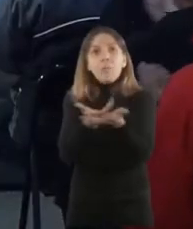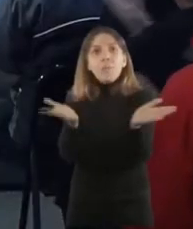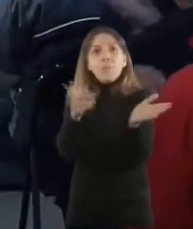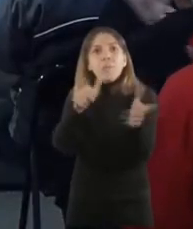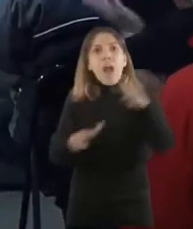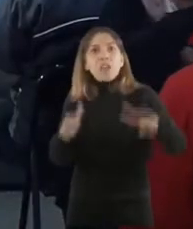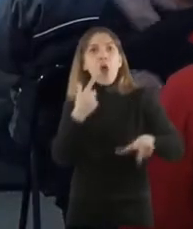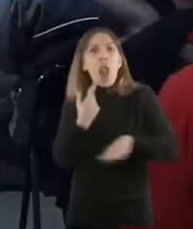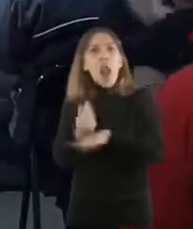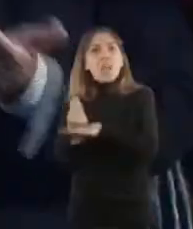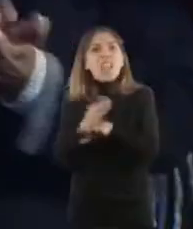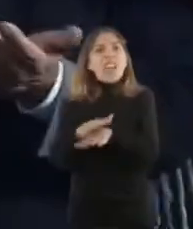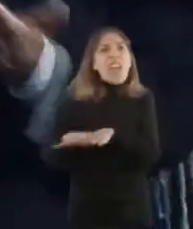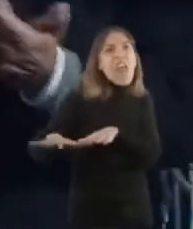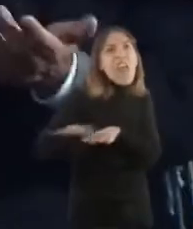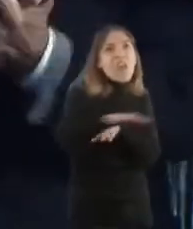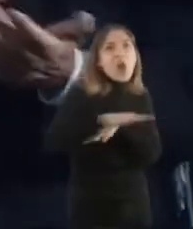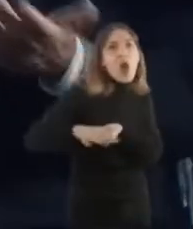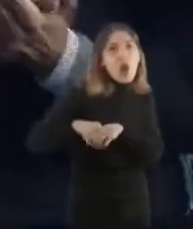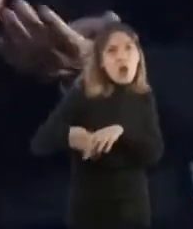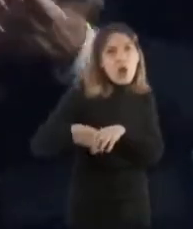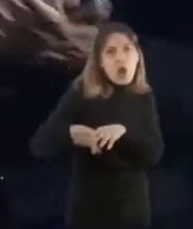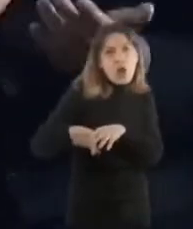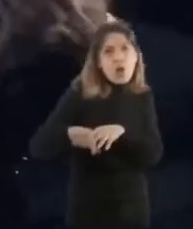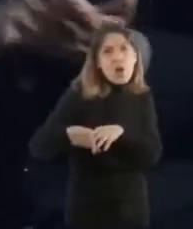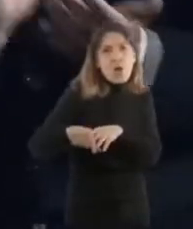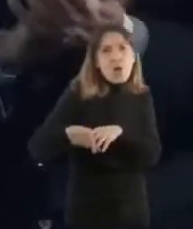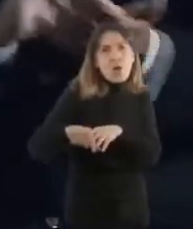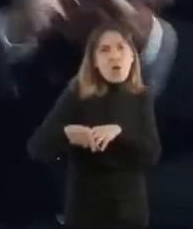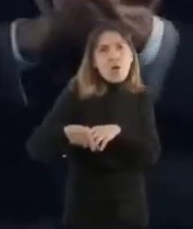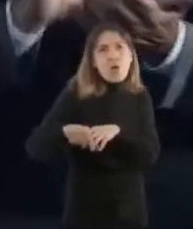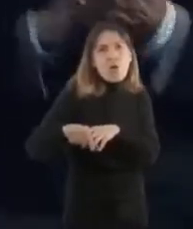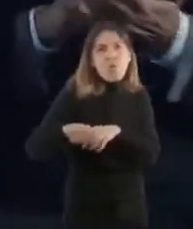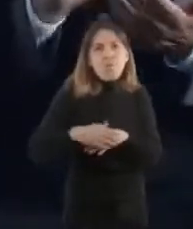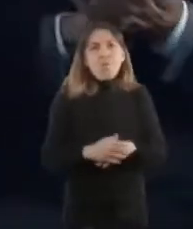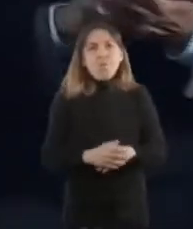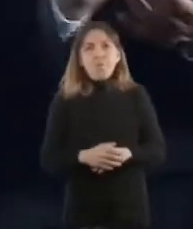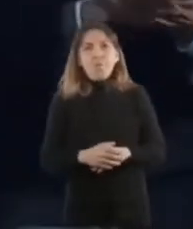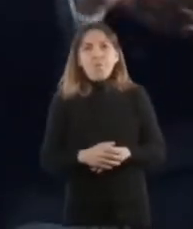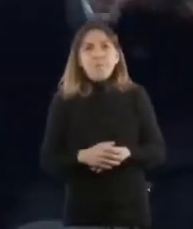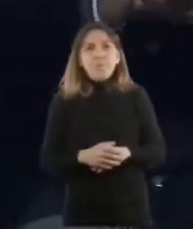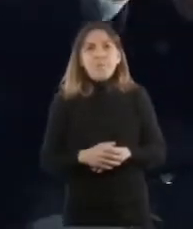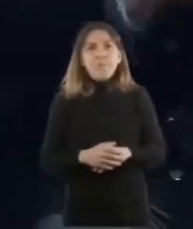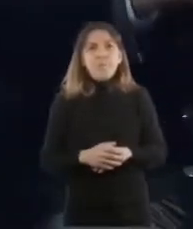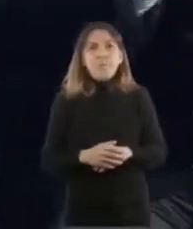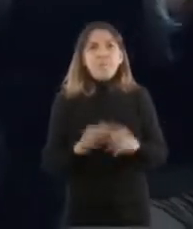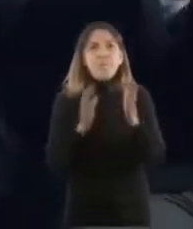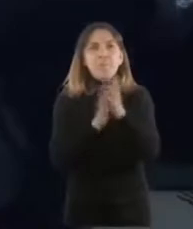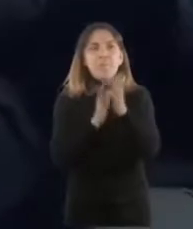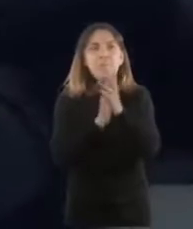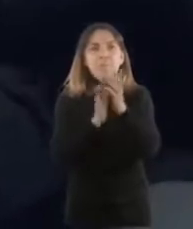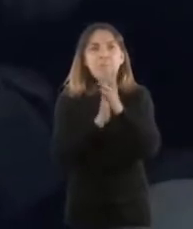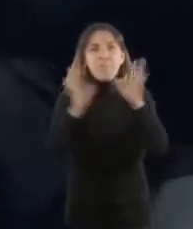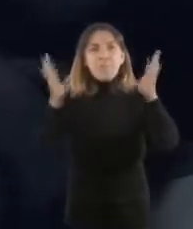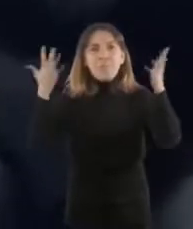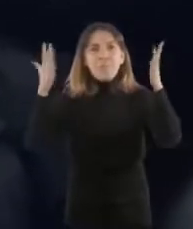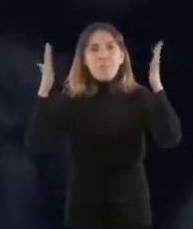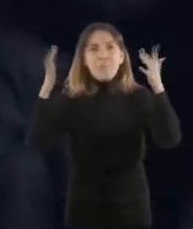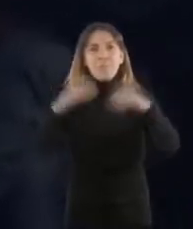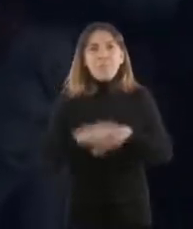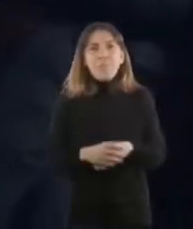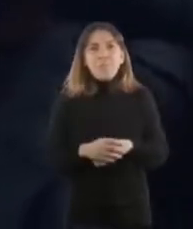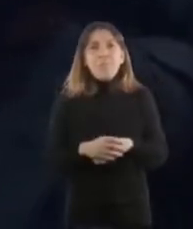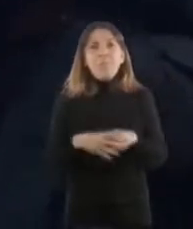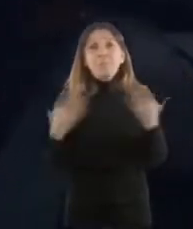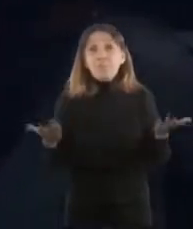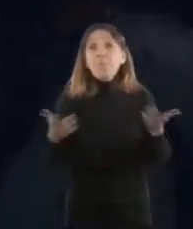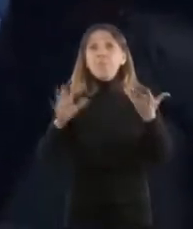a